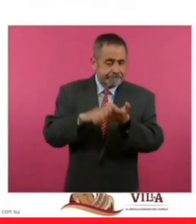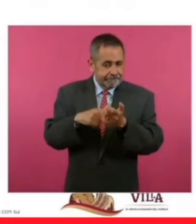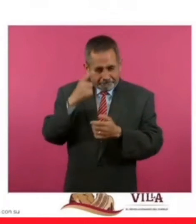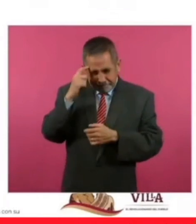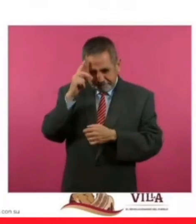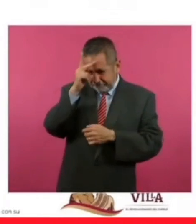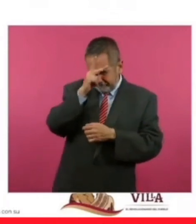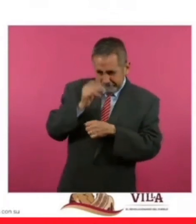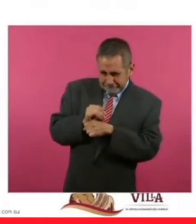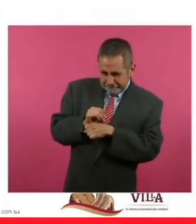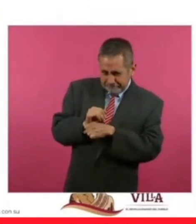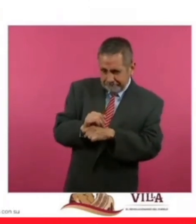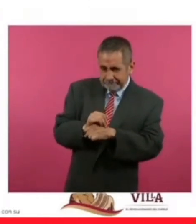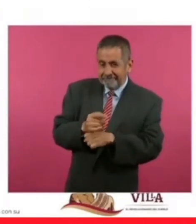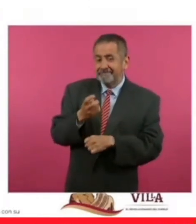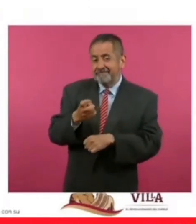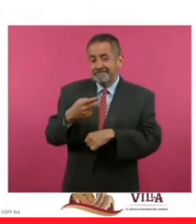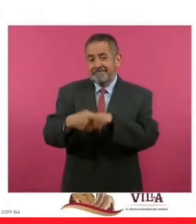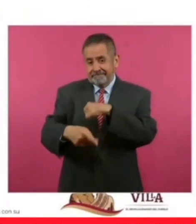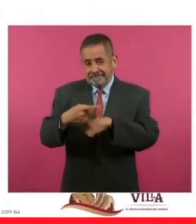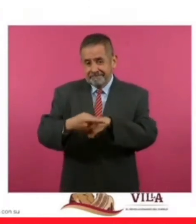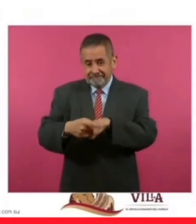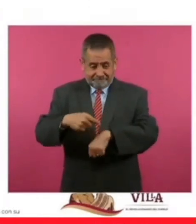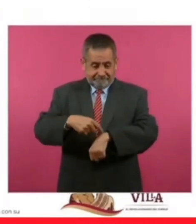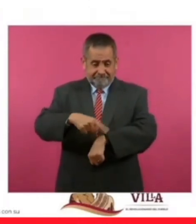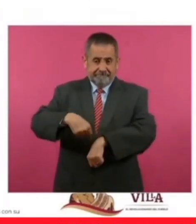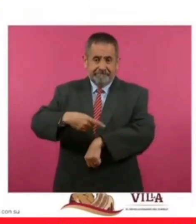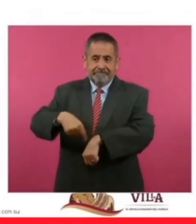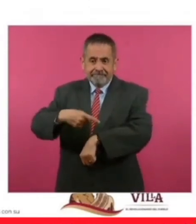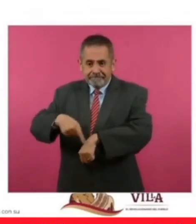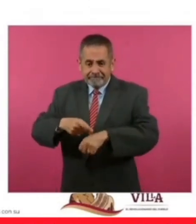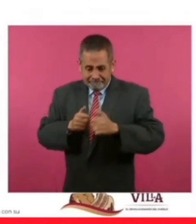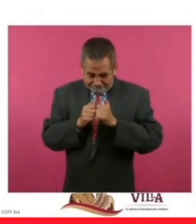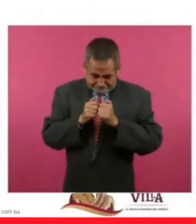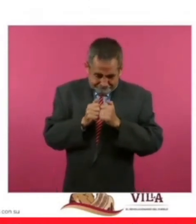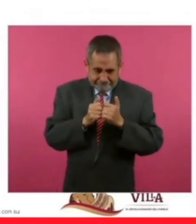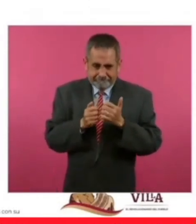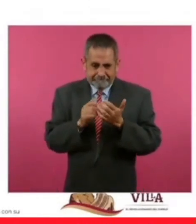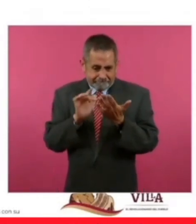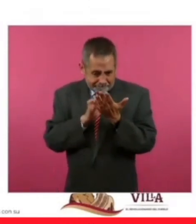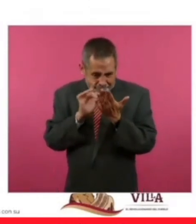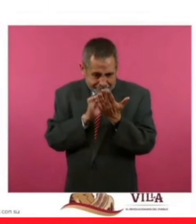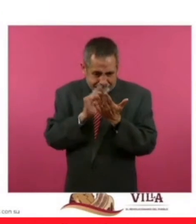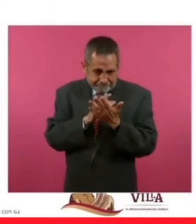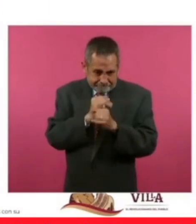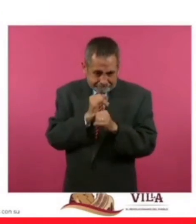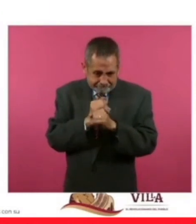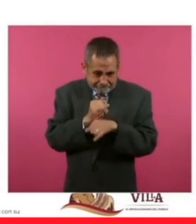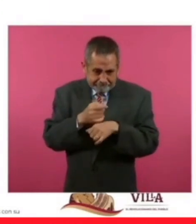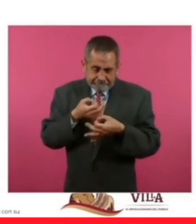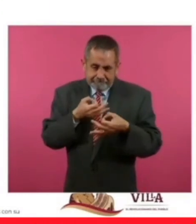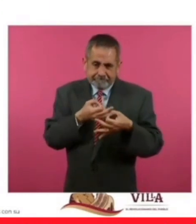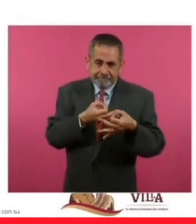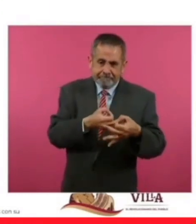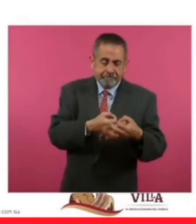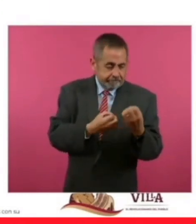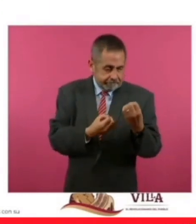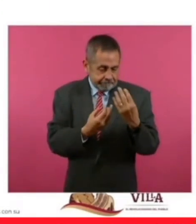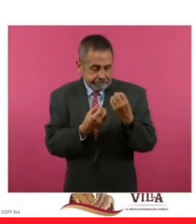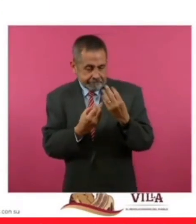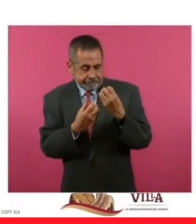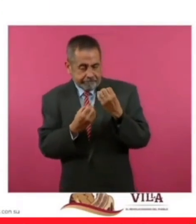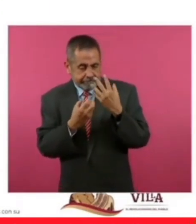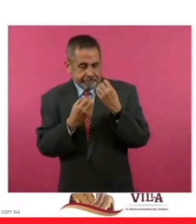puede representar un elemento de riesgo para las adicciones porque sobre todo los medios electrónicos constituyen un estímulo